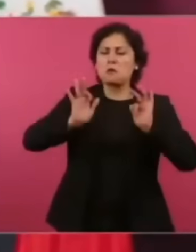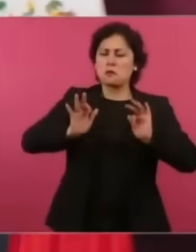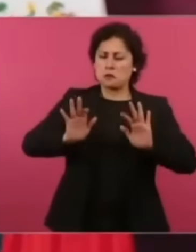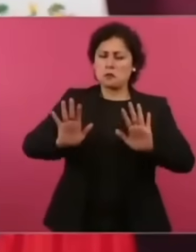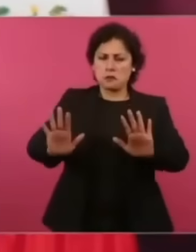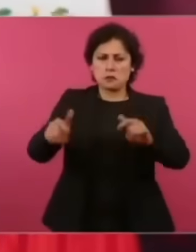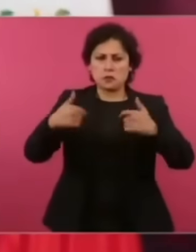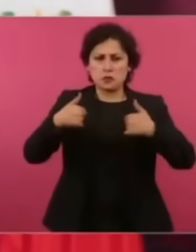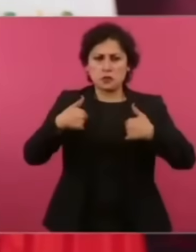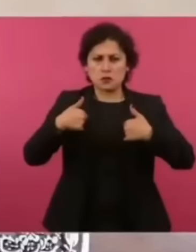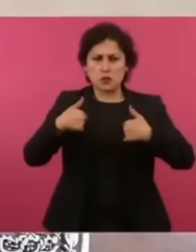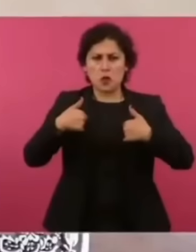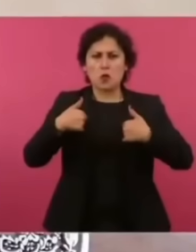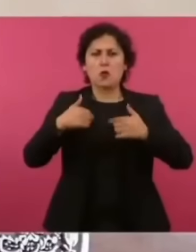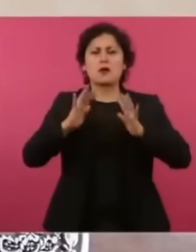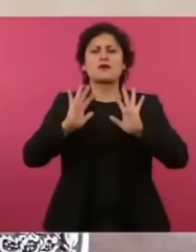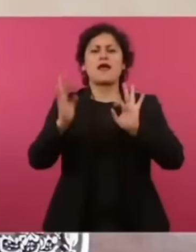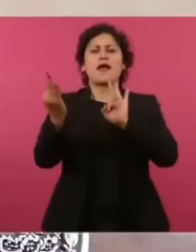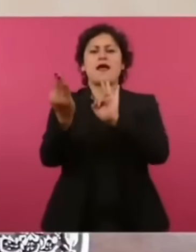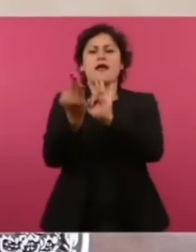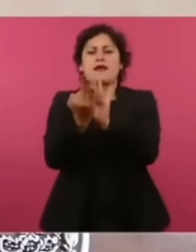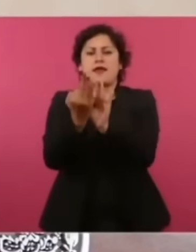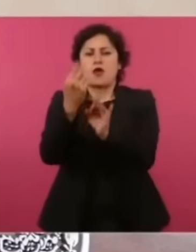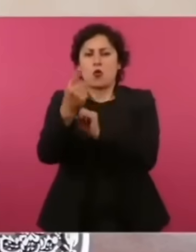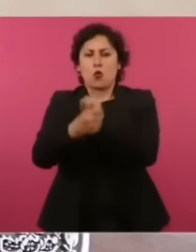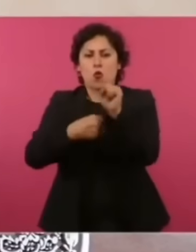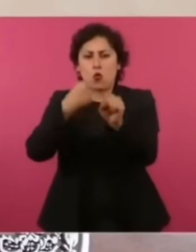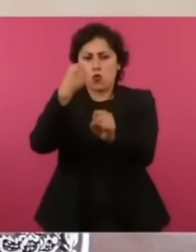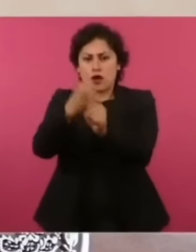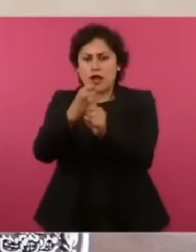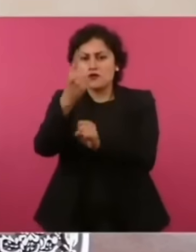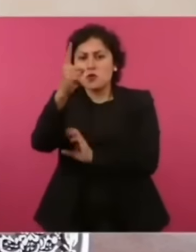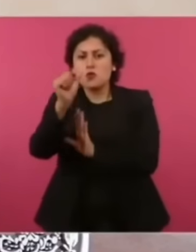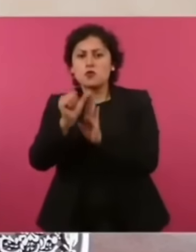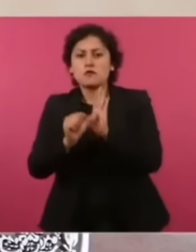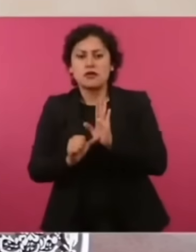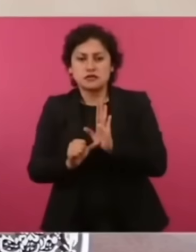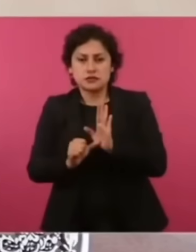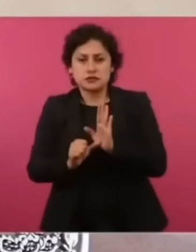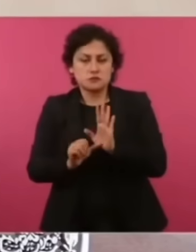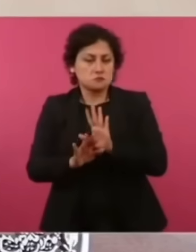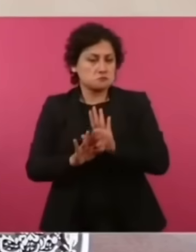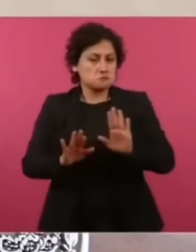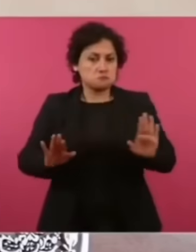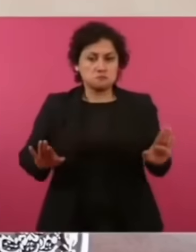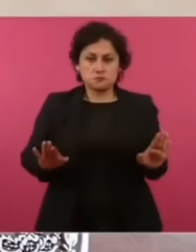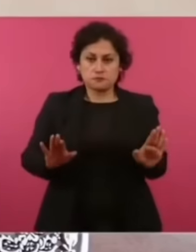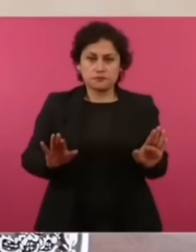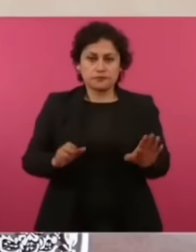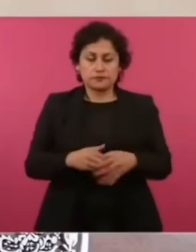Ya nada más me falta un año y un mes. Entonces,